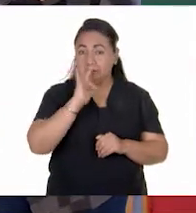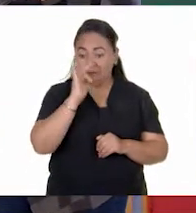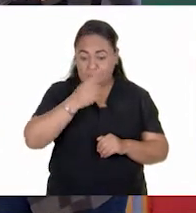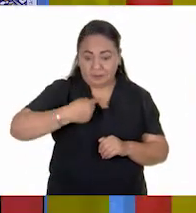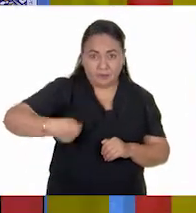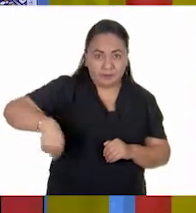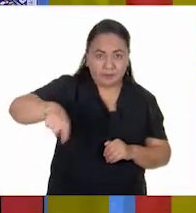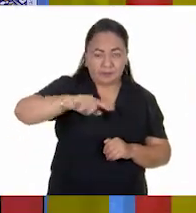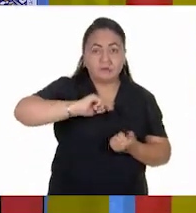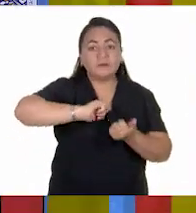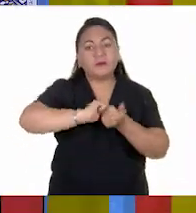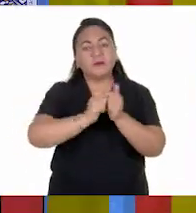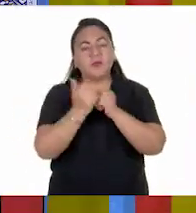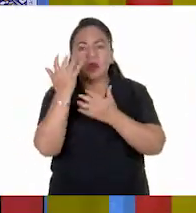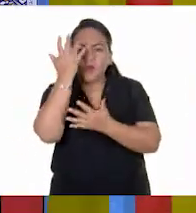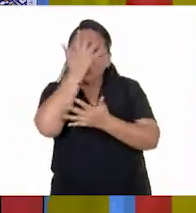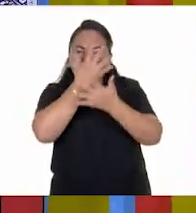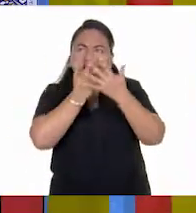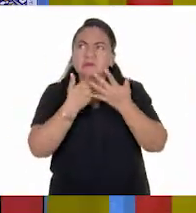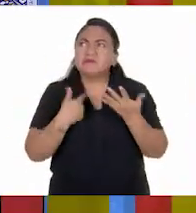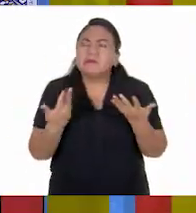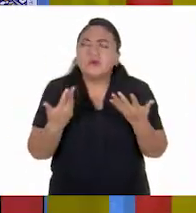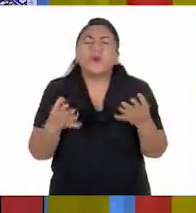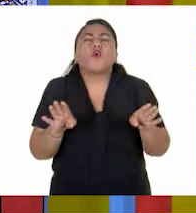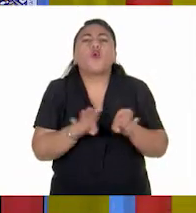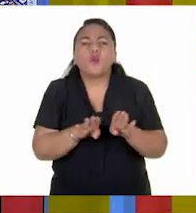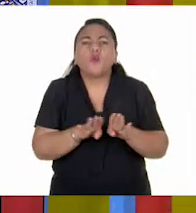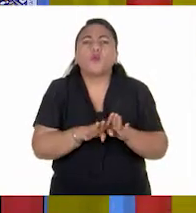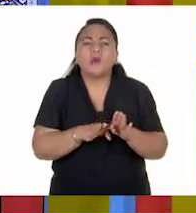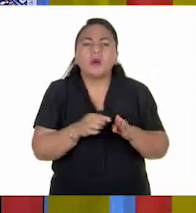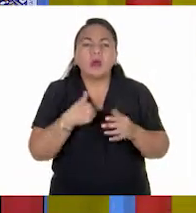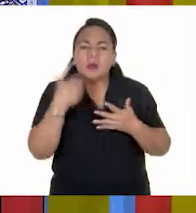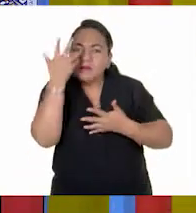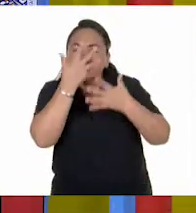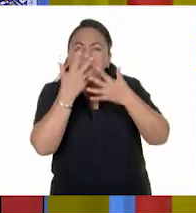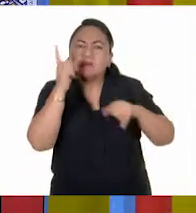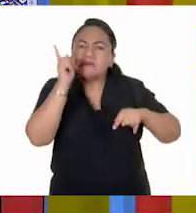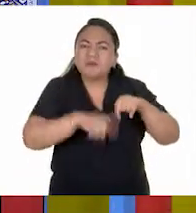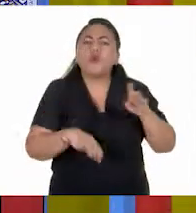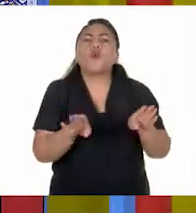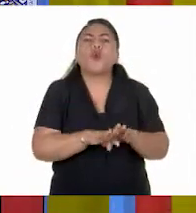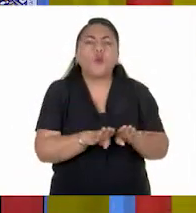Si nosotros podemos confundirnos, ¿qué podríamos hacer, Pili, para evitar una confusión?